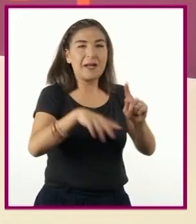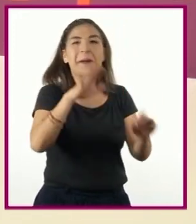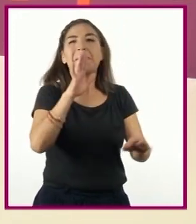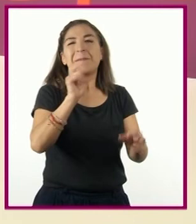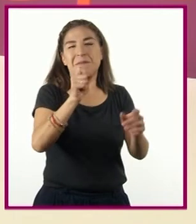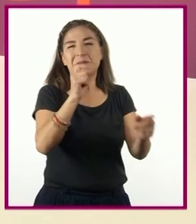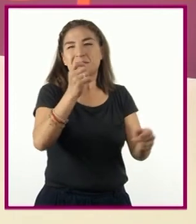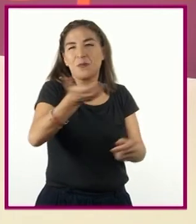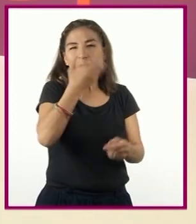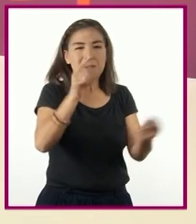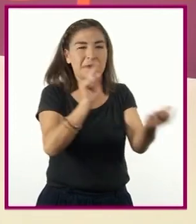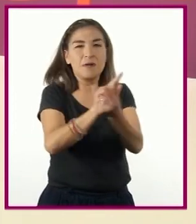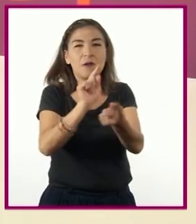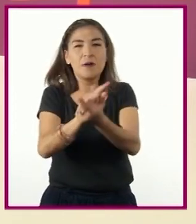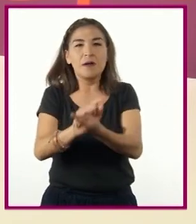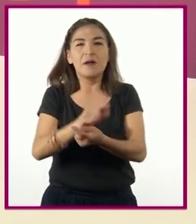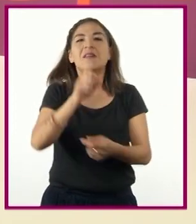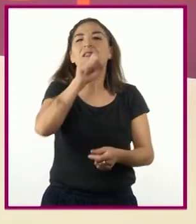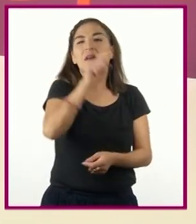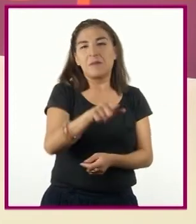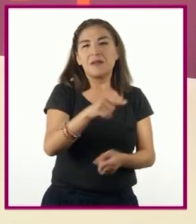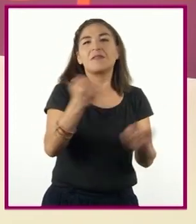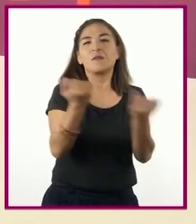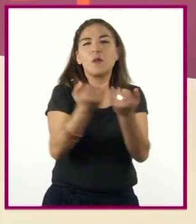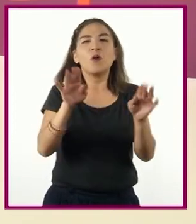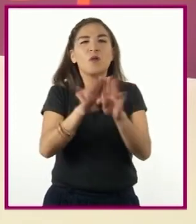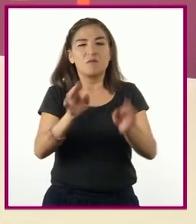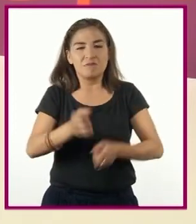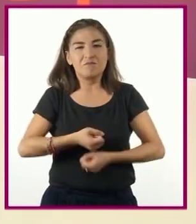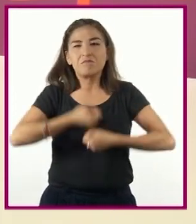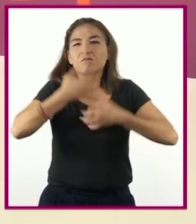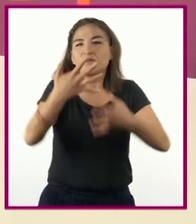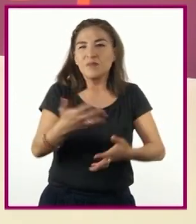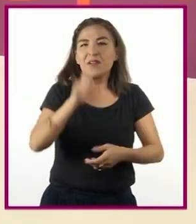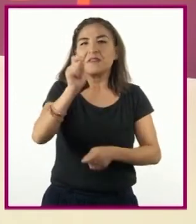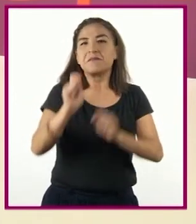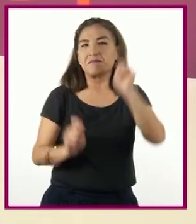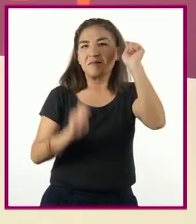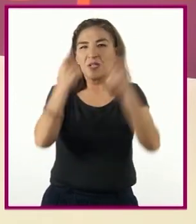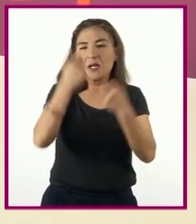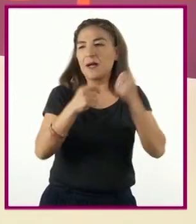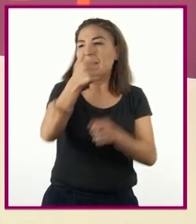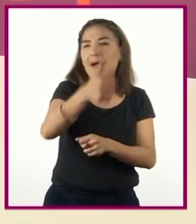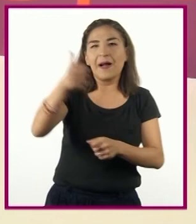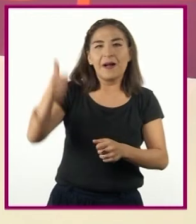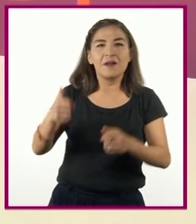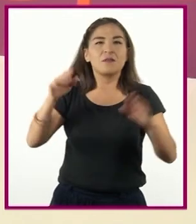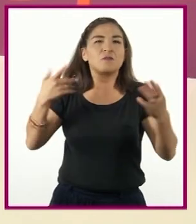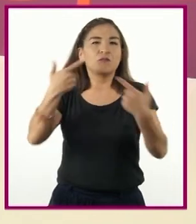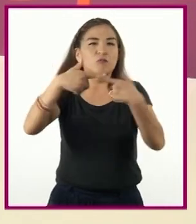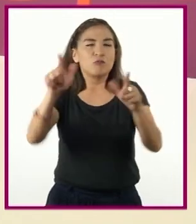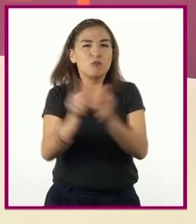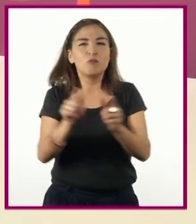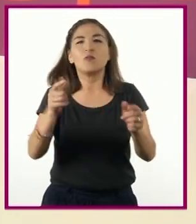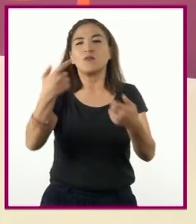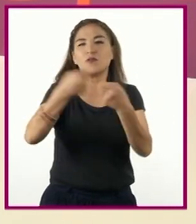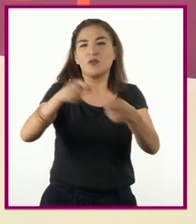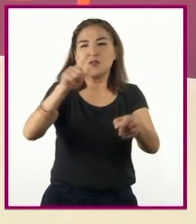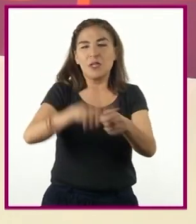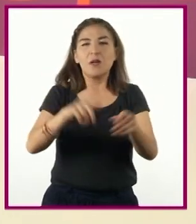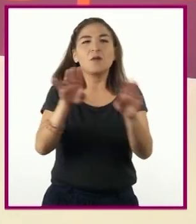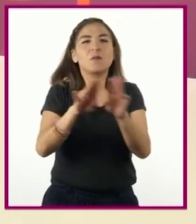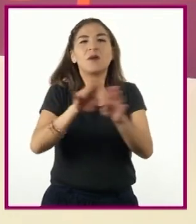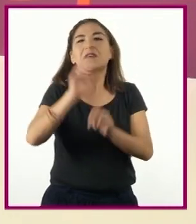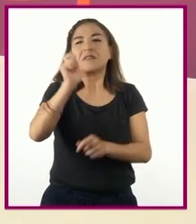inmediato, también recibimos influencia de las expresiones y rasgos que caracterizan a los grupos sociales en términos